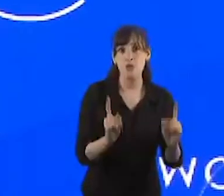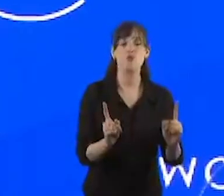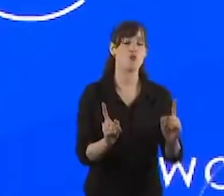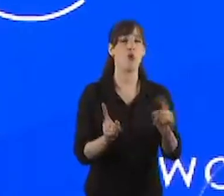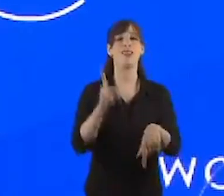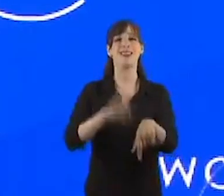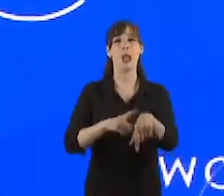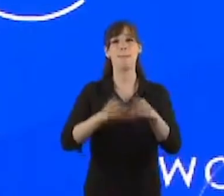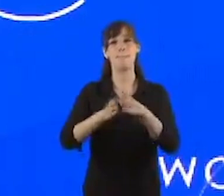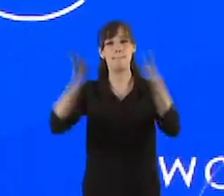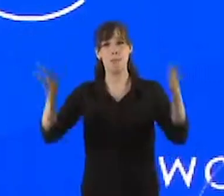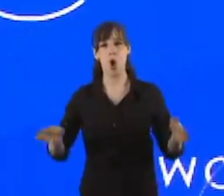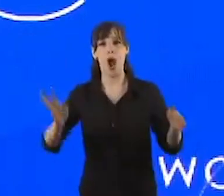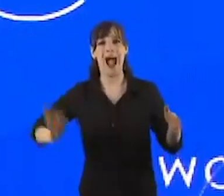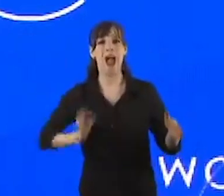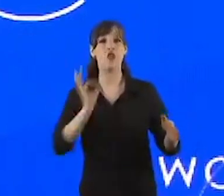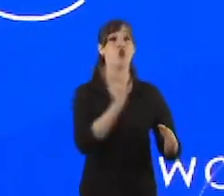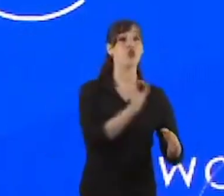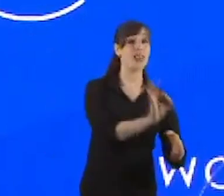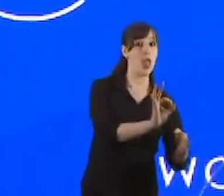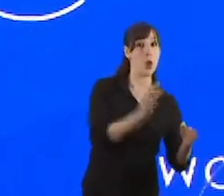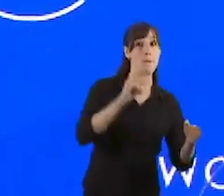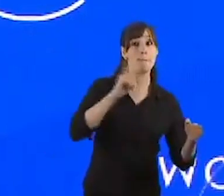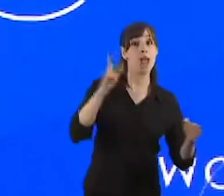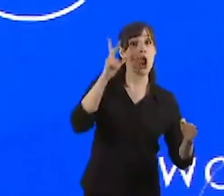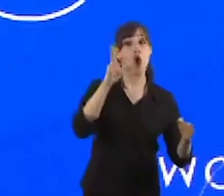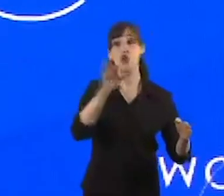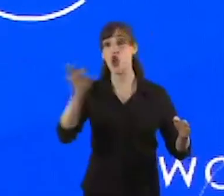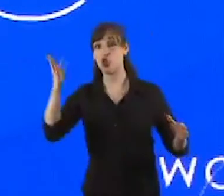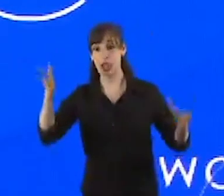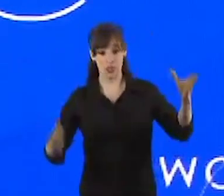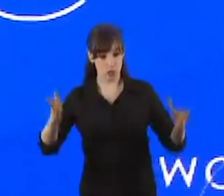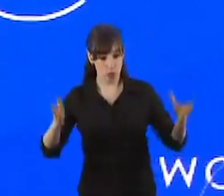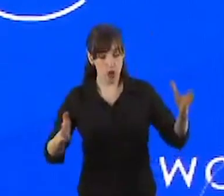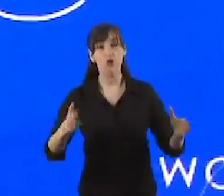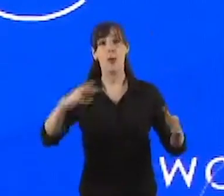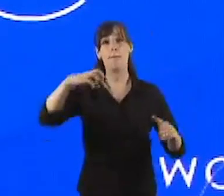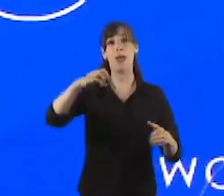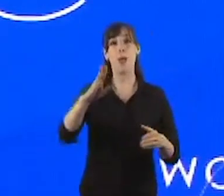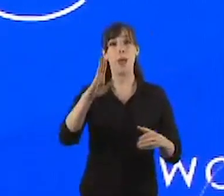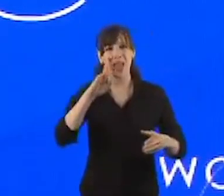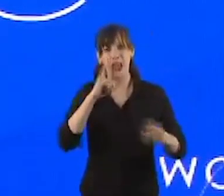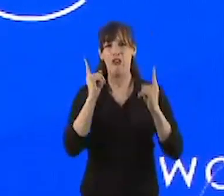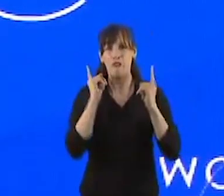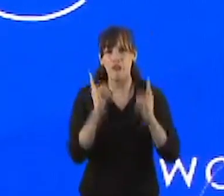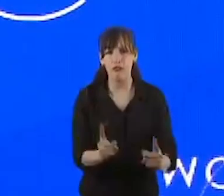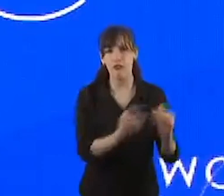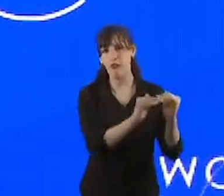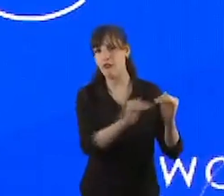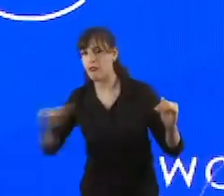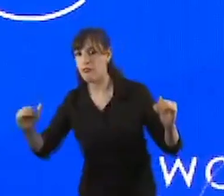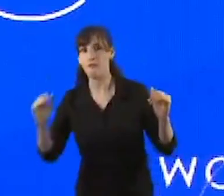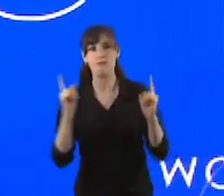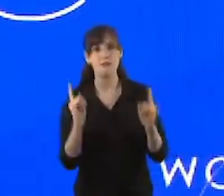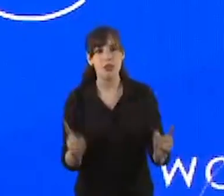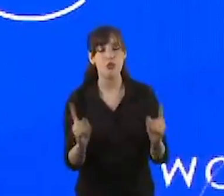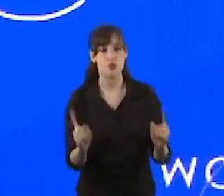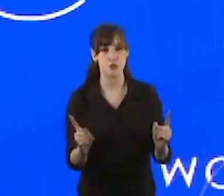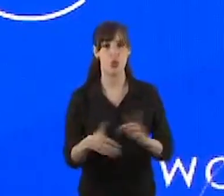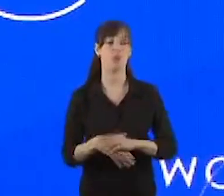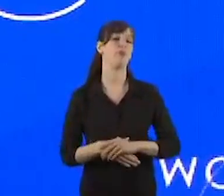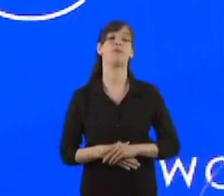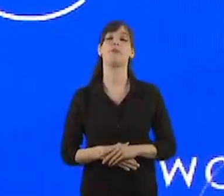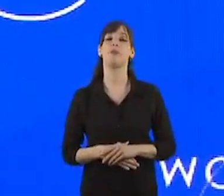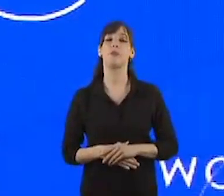el año 0 y el año 1800, el PBI per cápita a nivel global se mantuvo estancado. Ahora bien, no solo